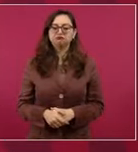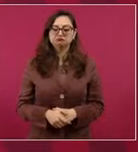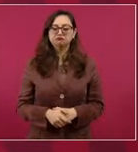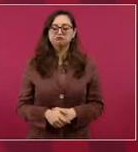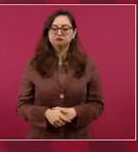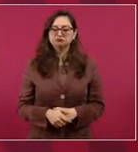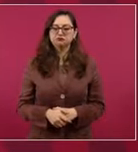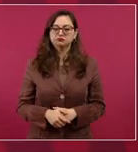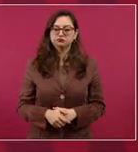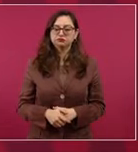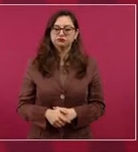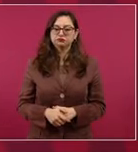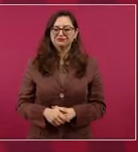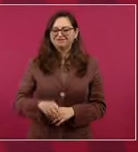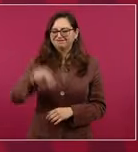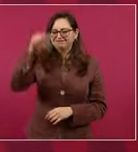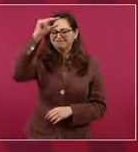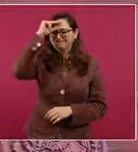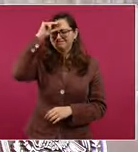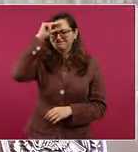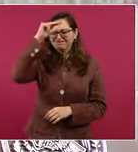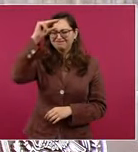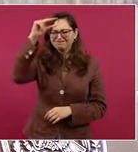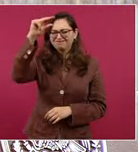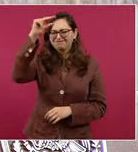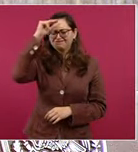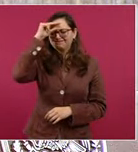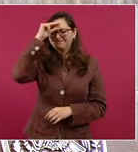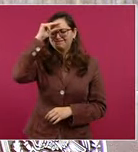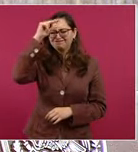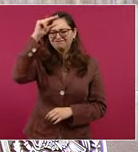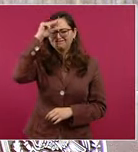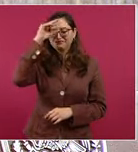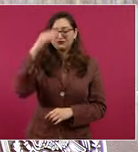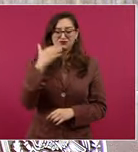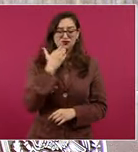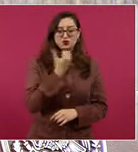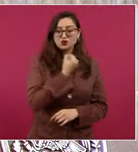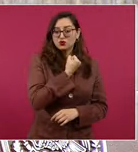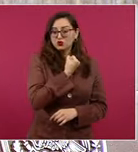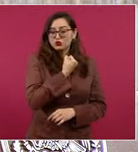un intelectual de primer orden,